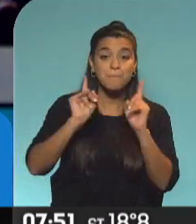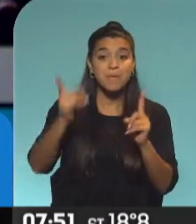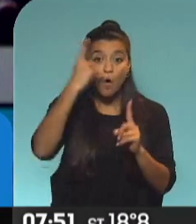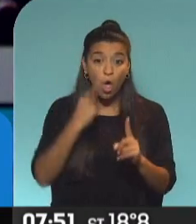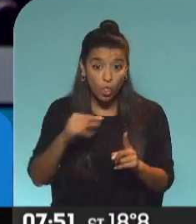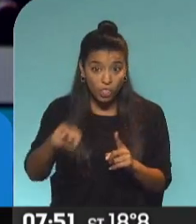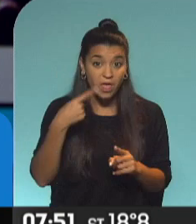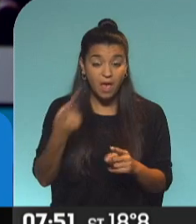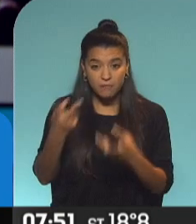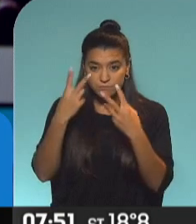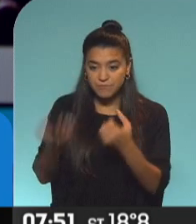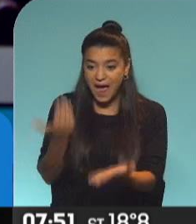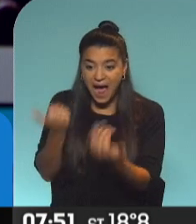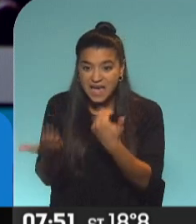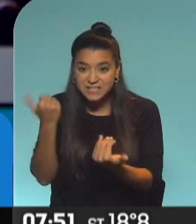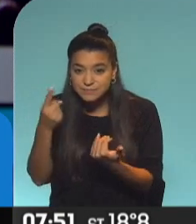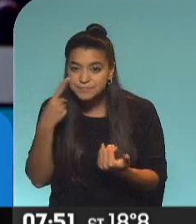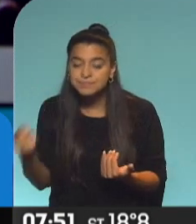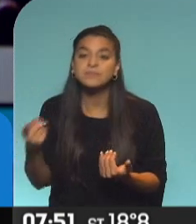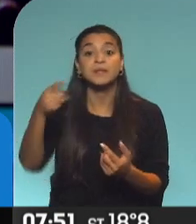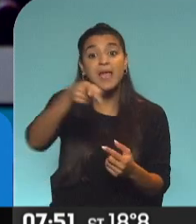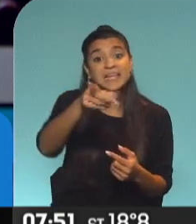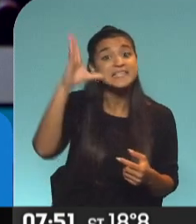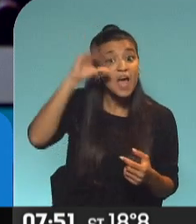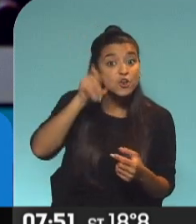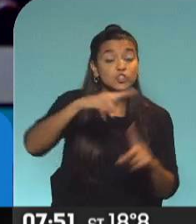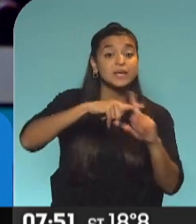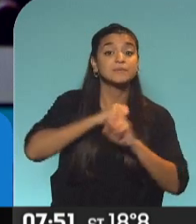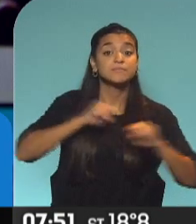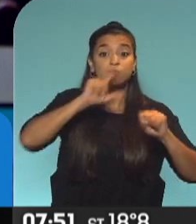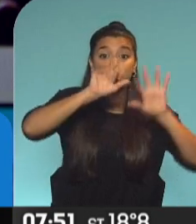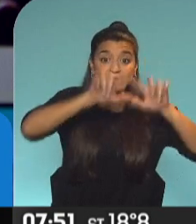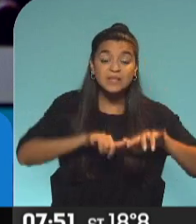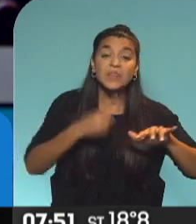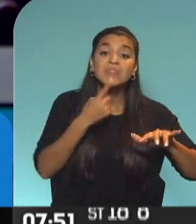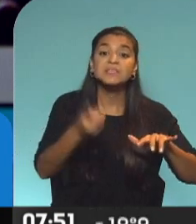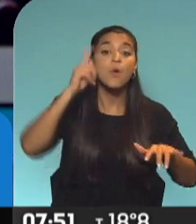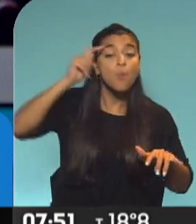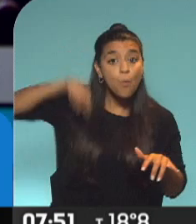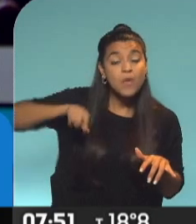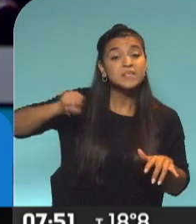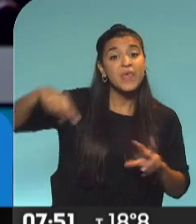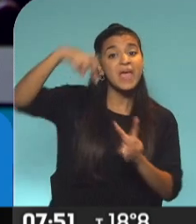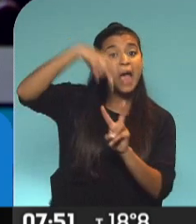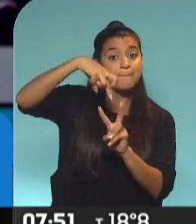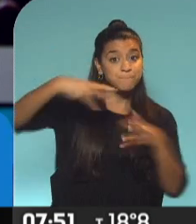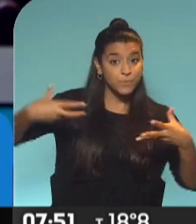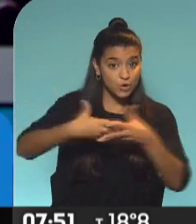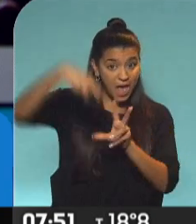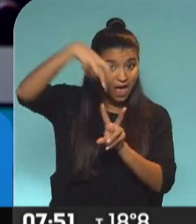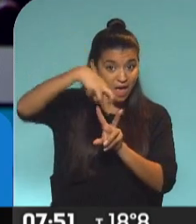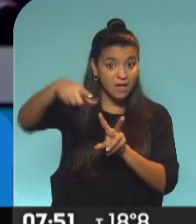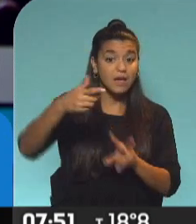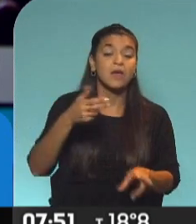en que fue allanado esa noche elisa carrió publicó un tuit en el que decía que un juez de la cámpora se refería